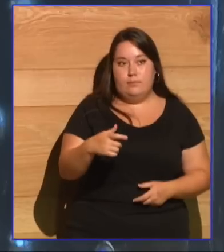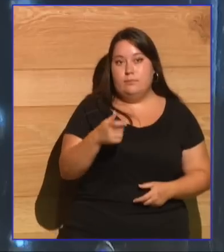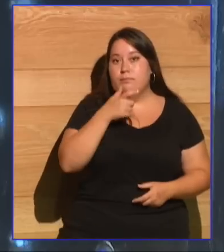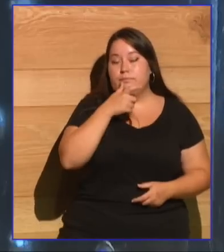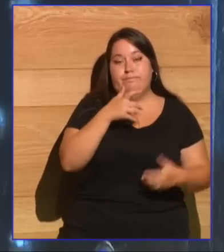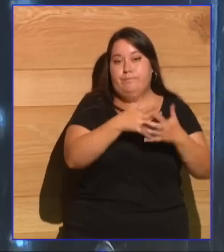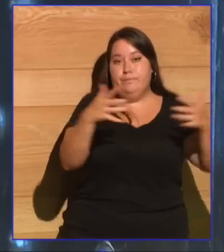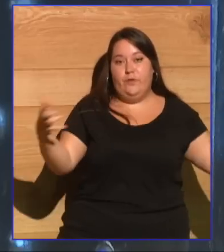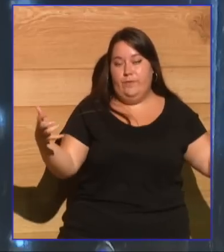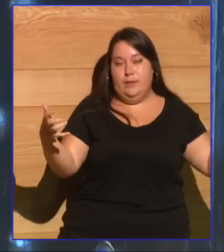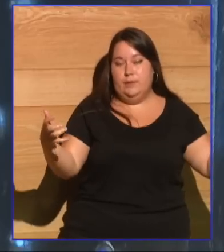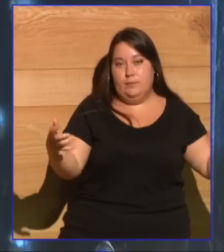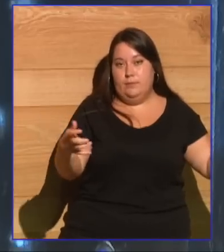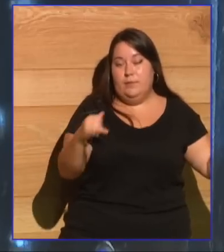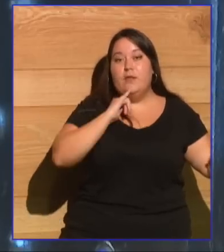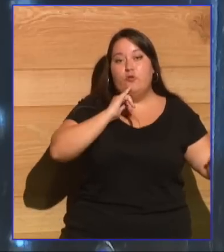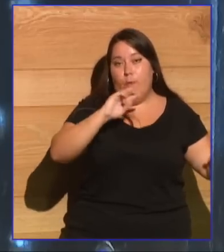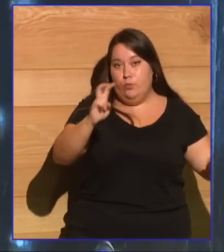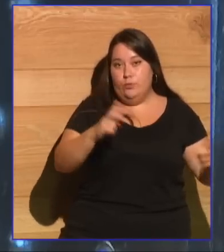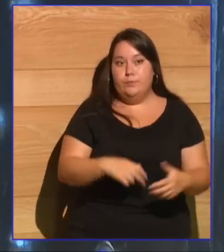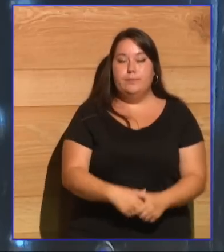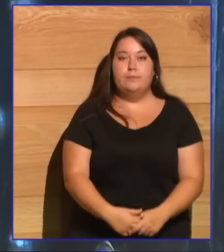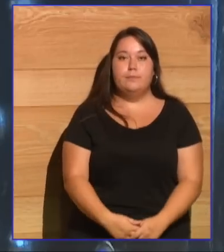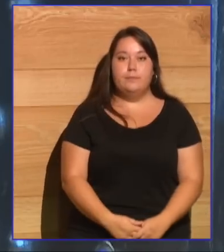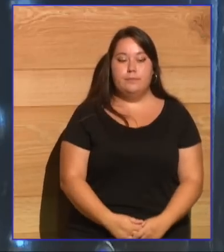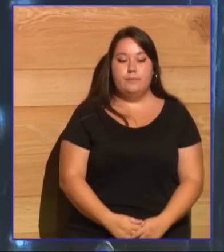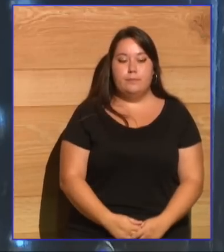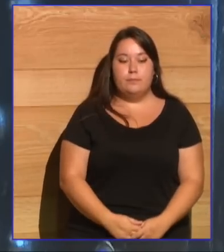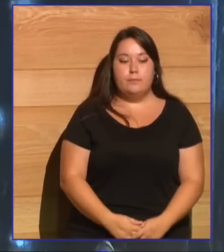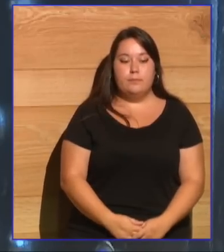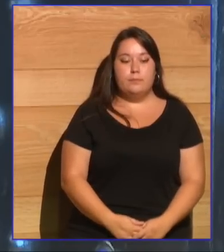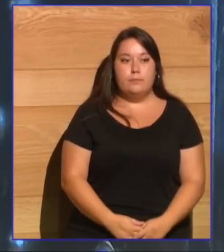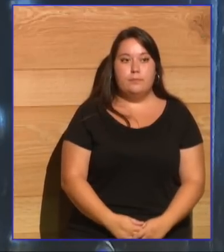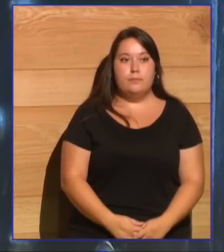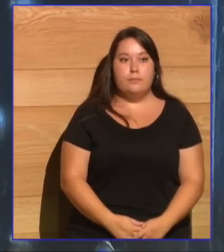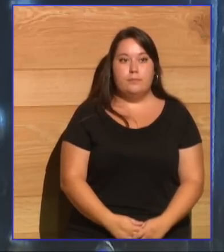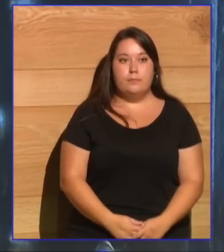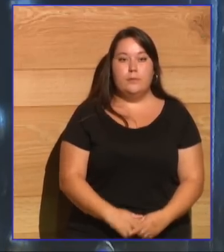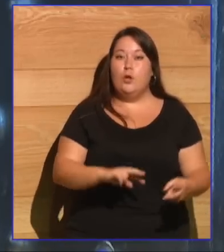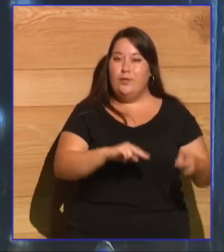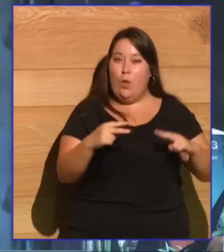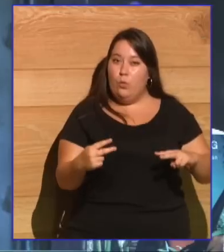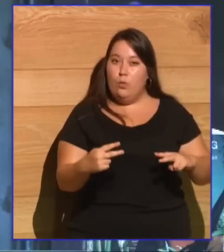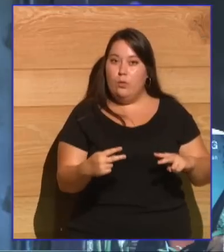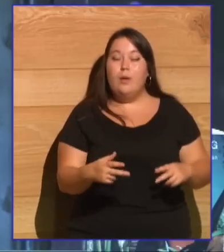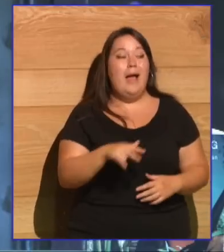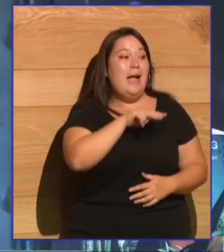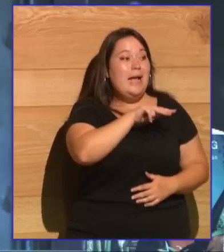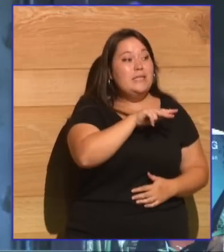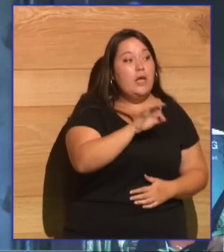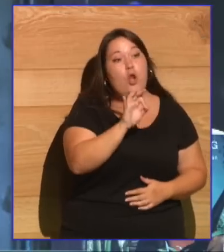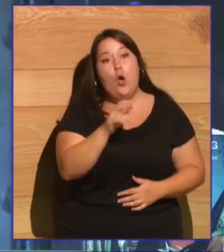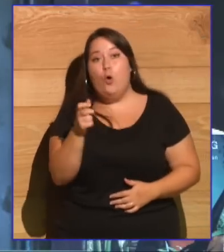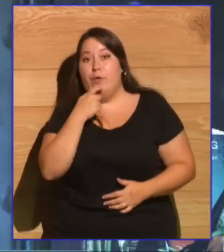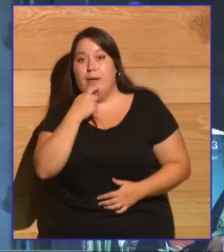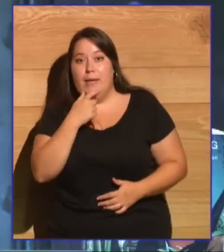luisa crisis magnanti kalymon mother cali ones offering sacrifice ostras cuando habla en cristiano cuando en